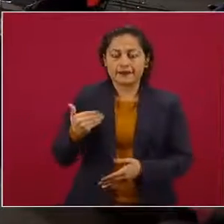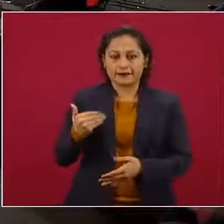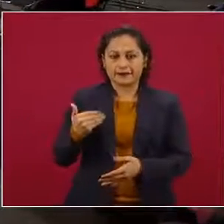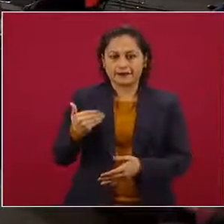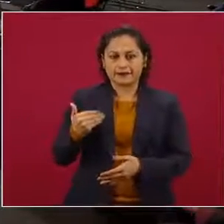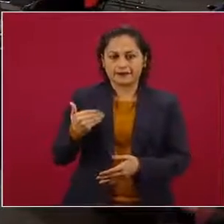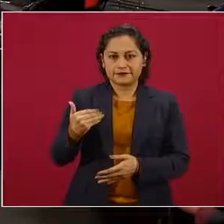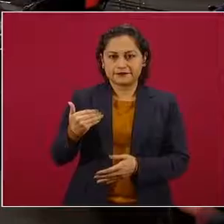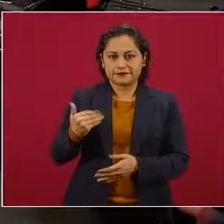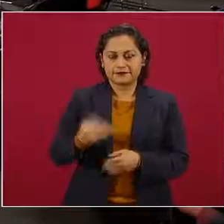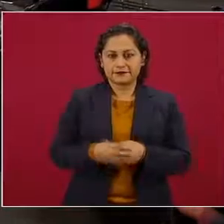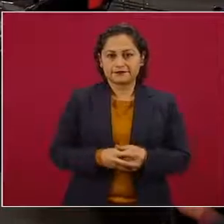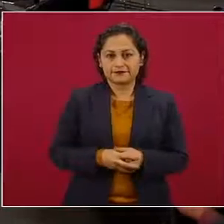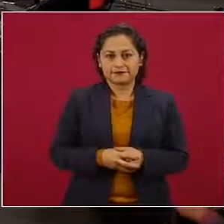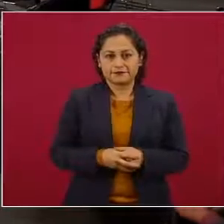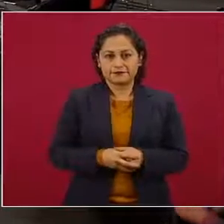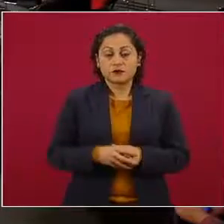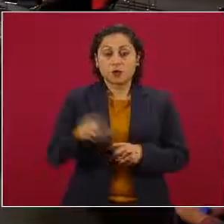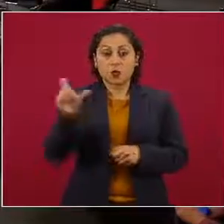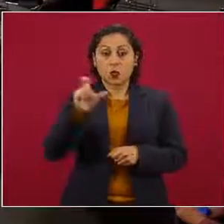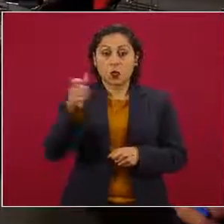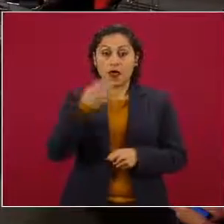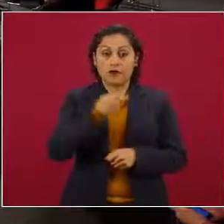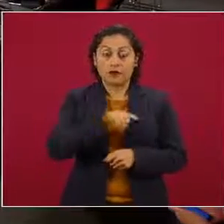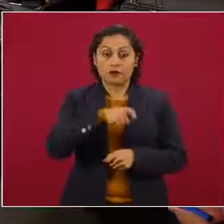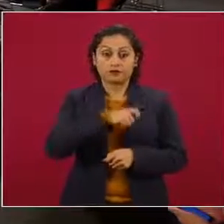antes de la colonia,